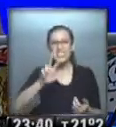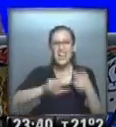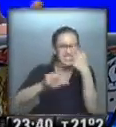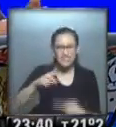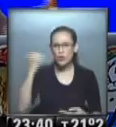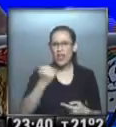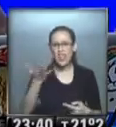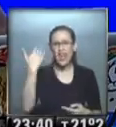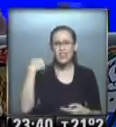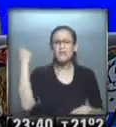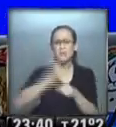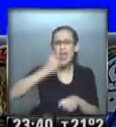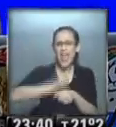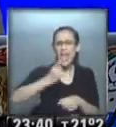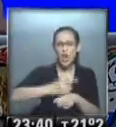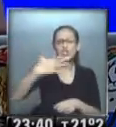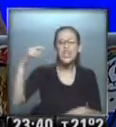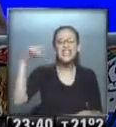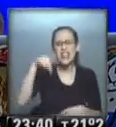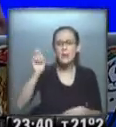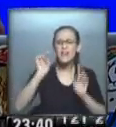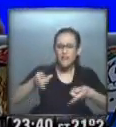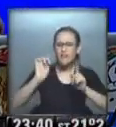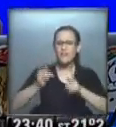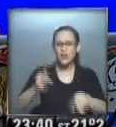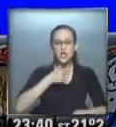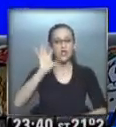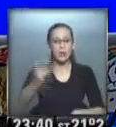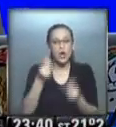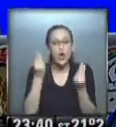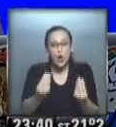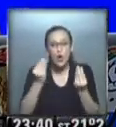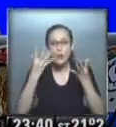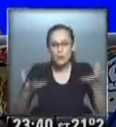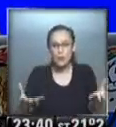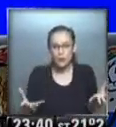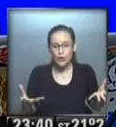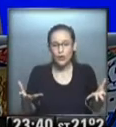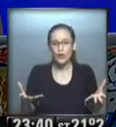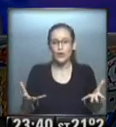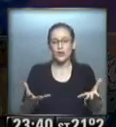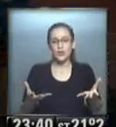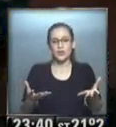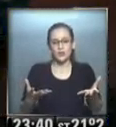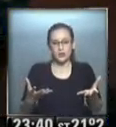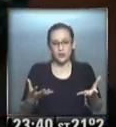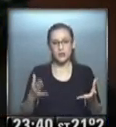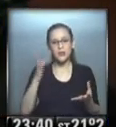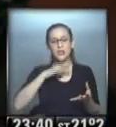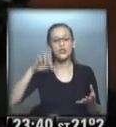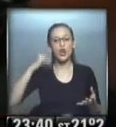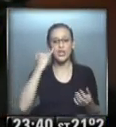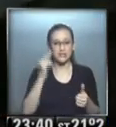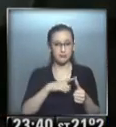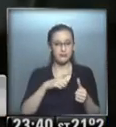muchos rankings durante casi 6-7 meses. Y me intriga saber qué hacen, más allá de, o sea, verlos en vivo. Viene Johnny Marr, guitarrista de